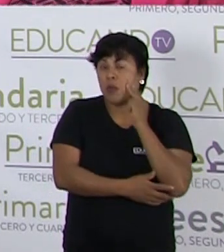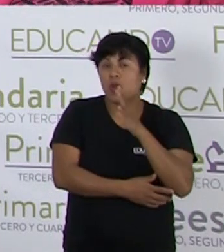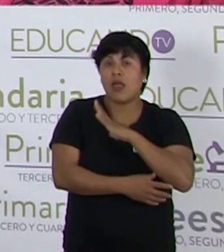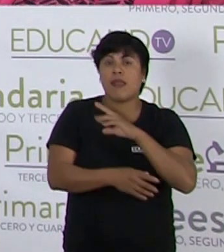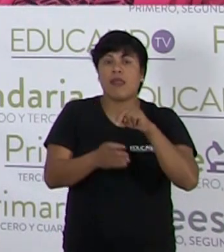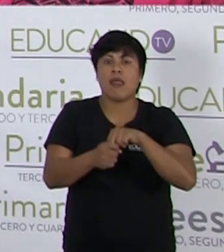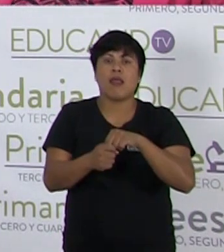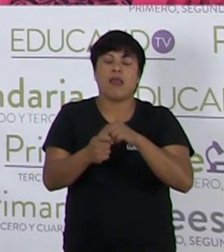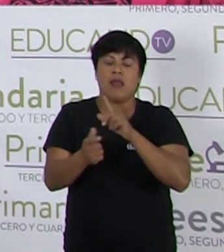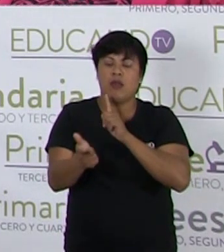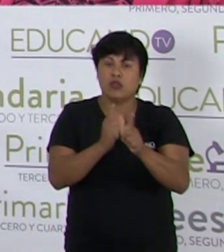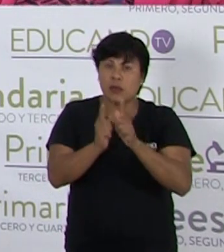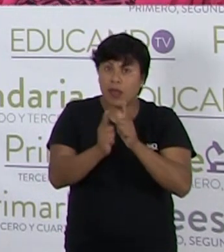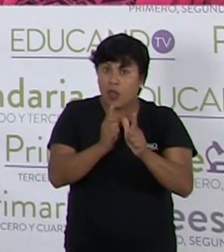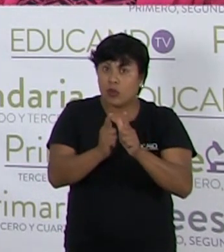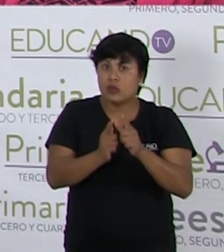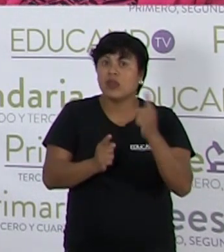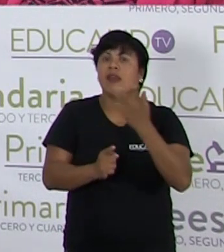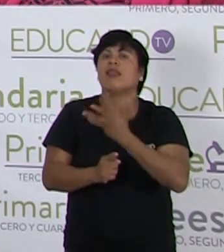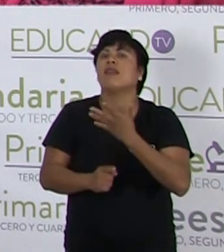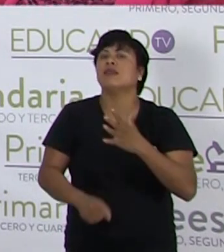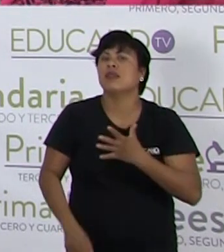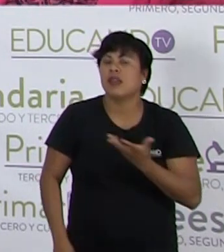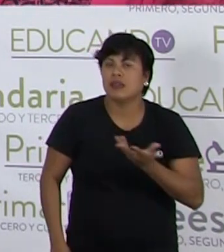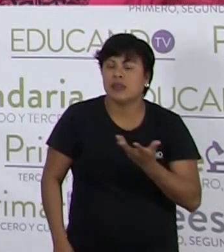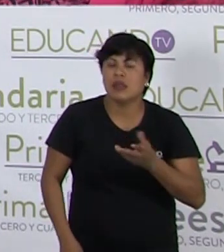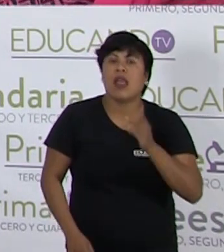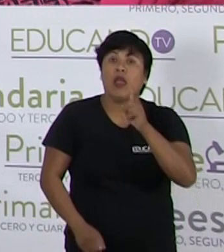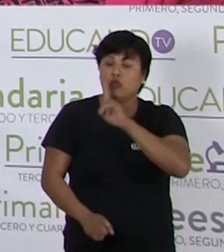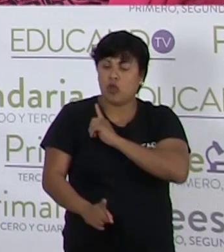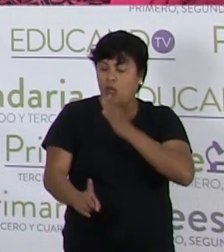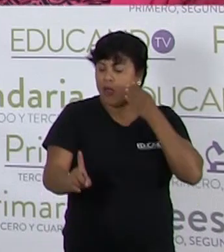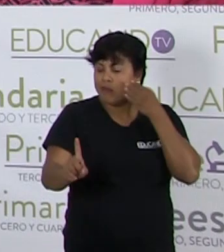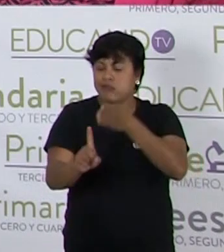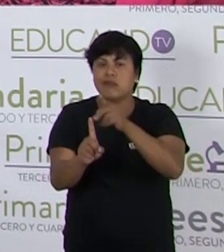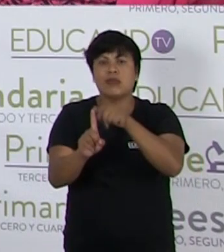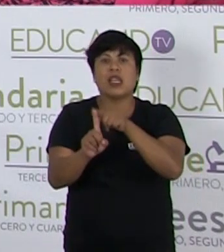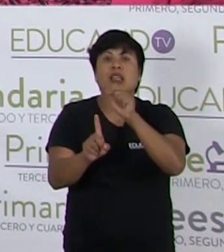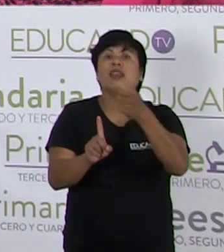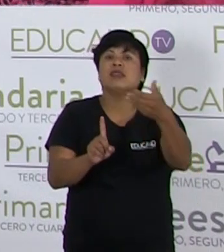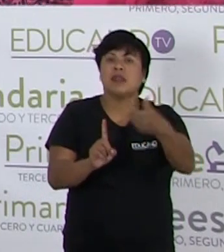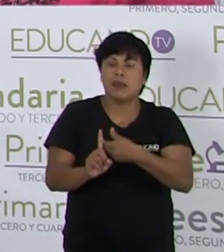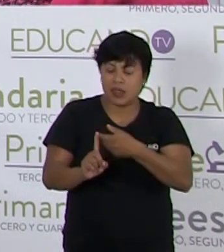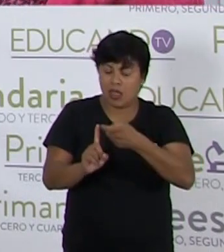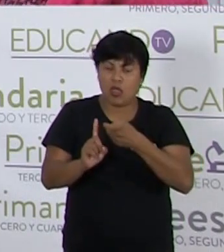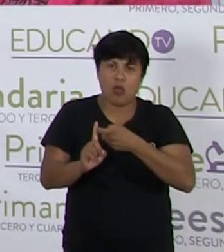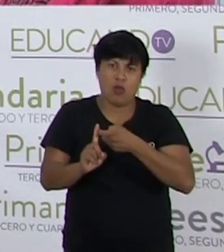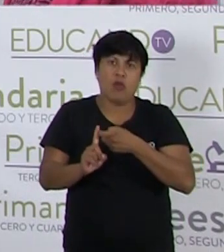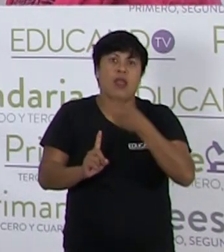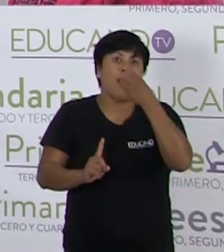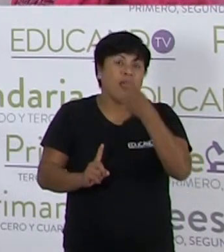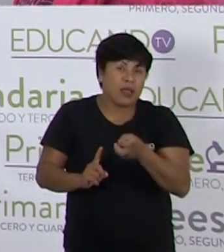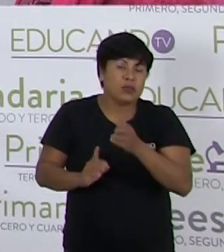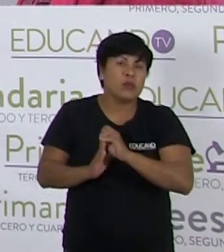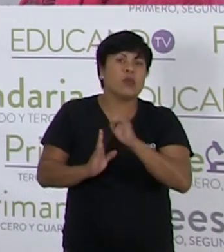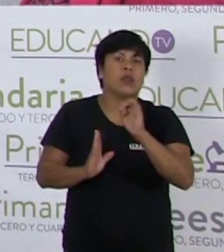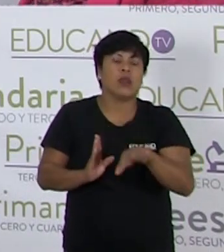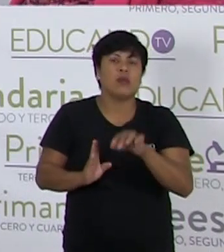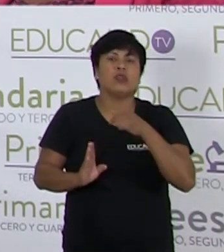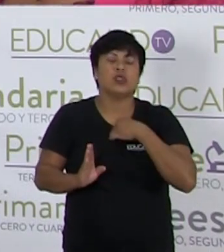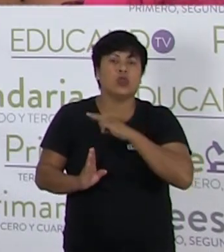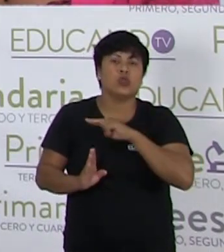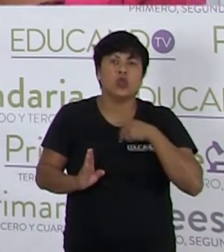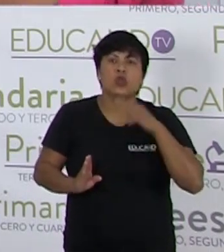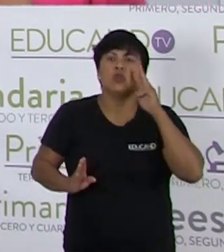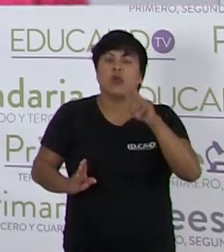los gemelos? ¿Qué tendrías que hacer? Pues enfocarte solo a lo que te están pidiendo. En este caso, si